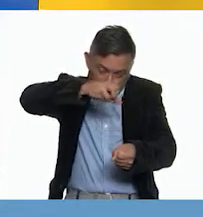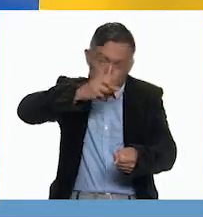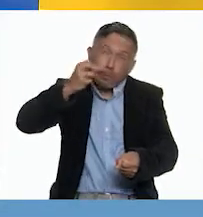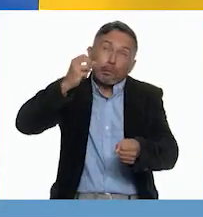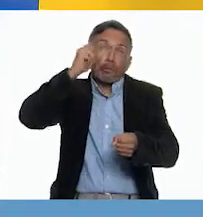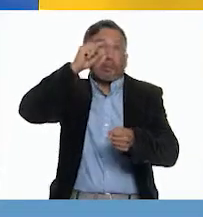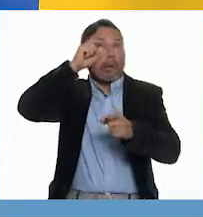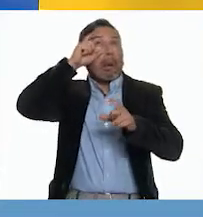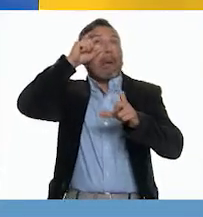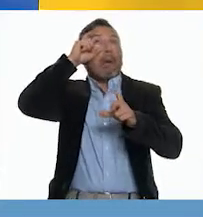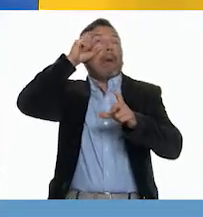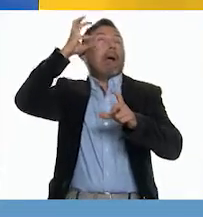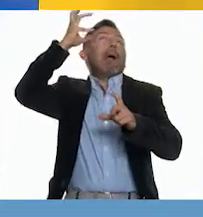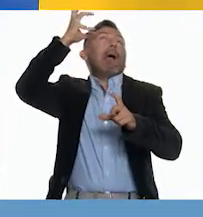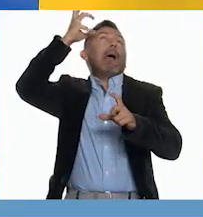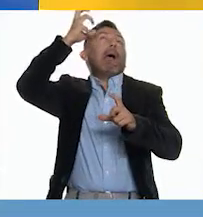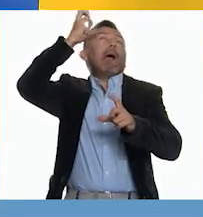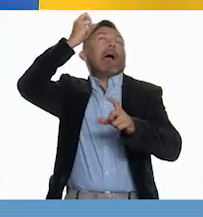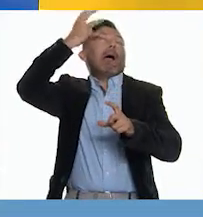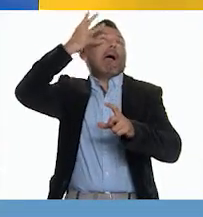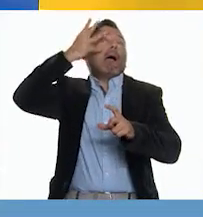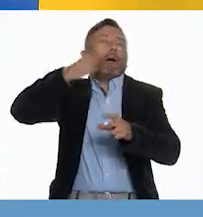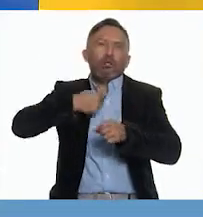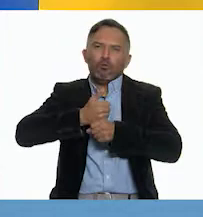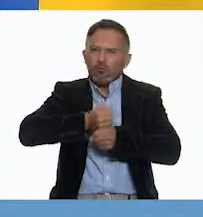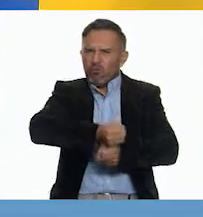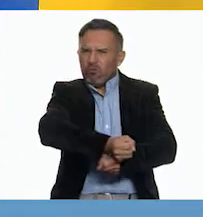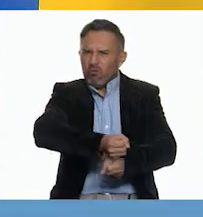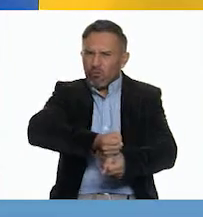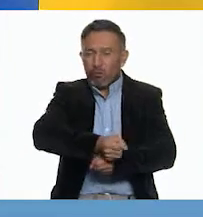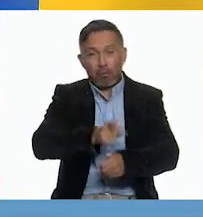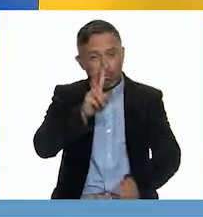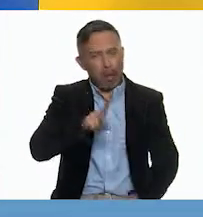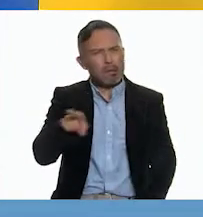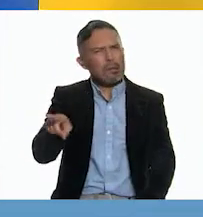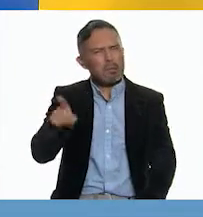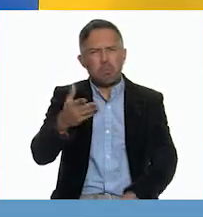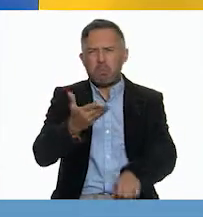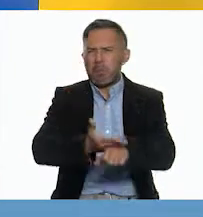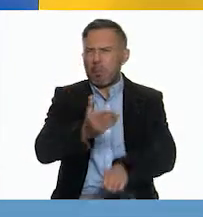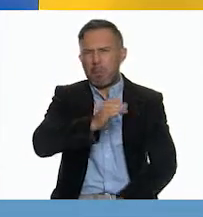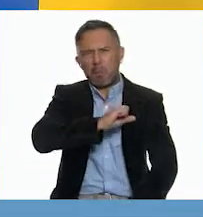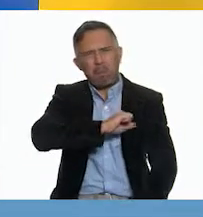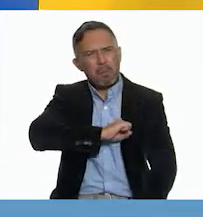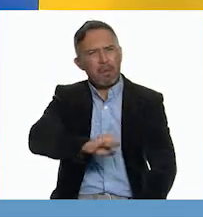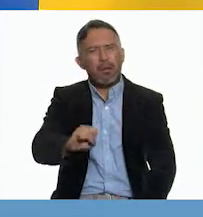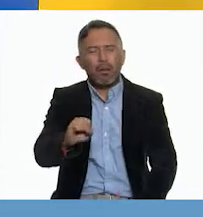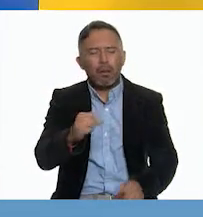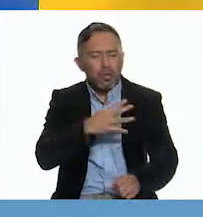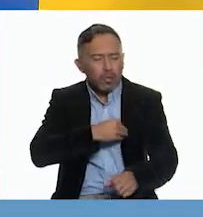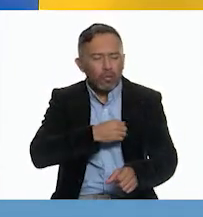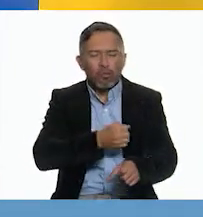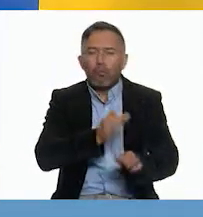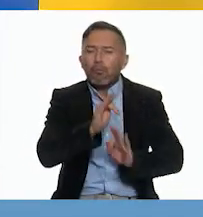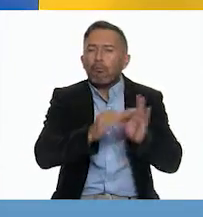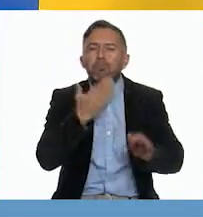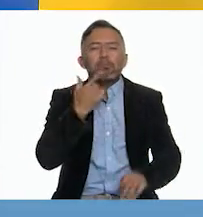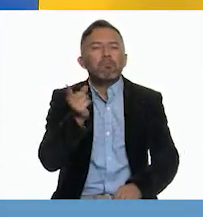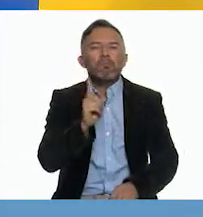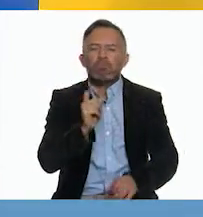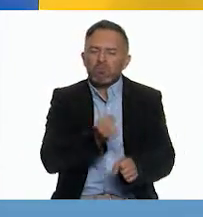Raulito. Era muy mala y trataba muy mal a sus pobres hijos. Pero creo que aquí valdría la pena